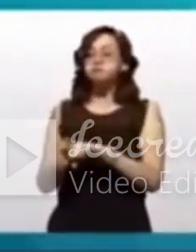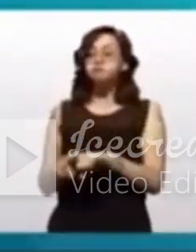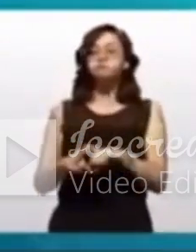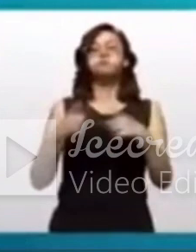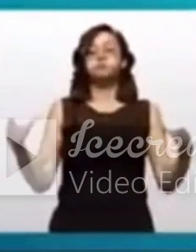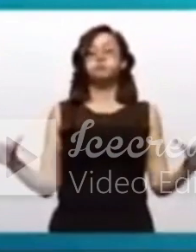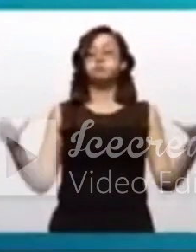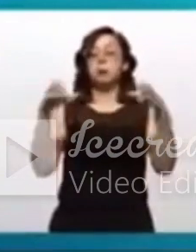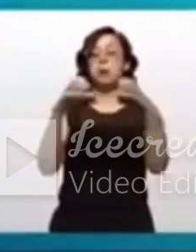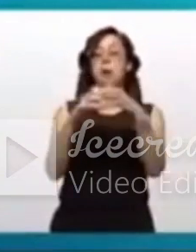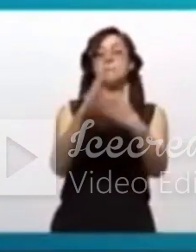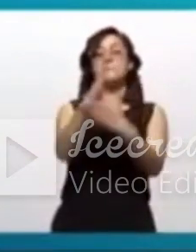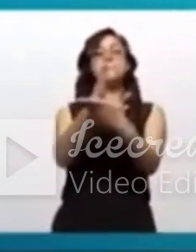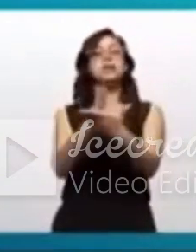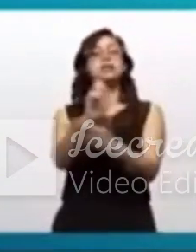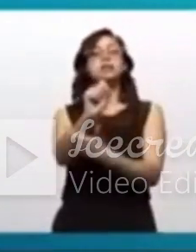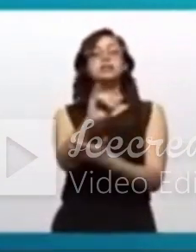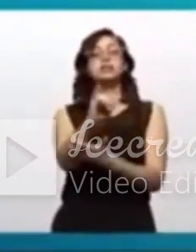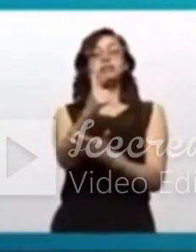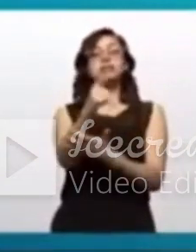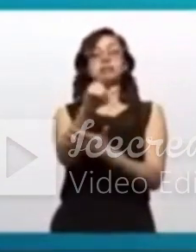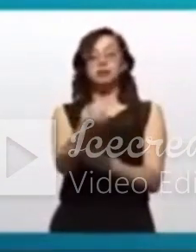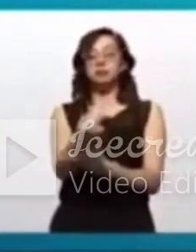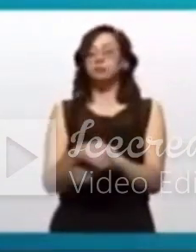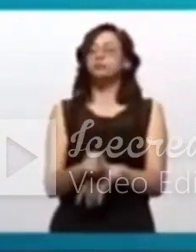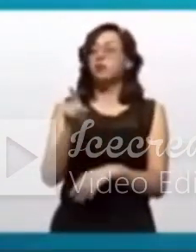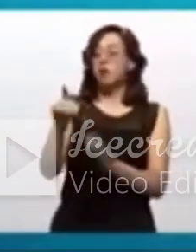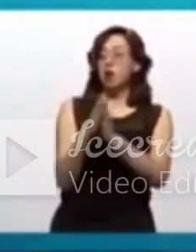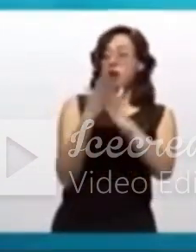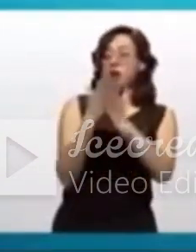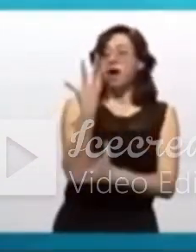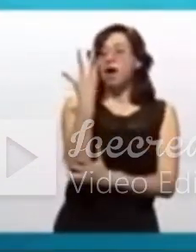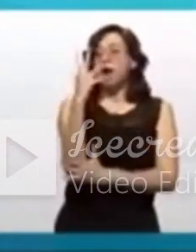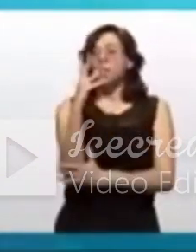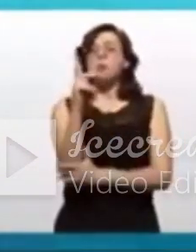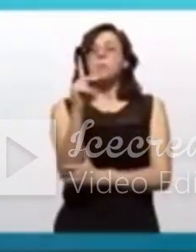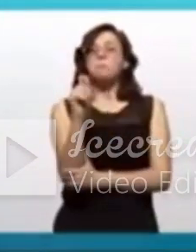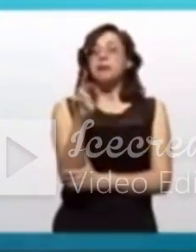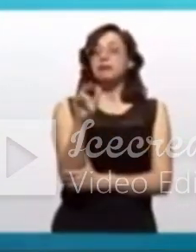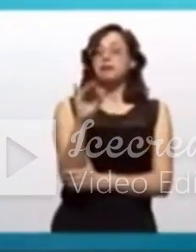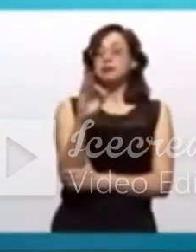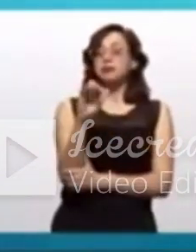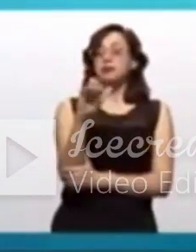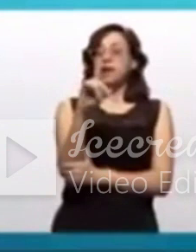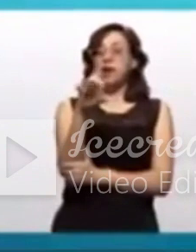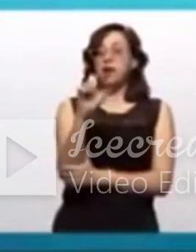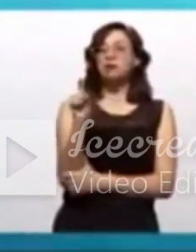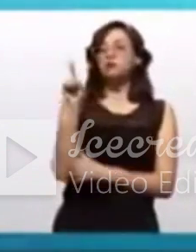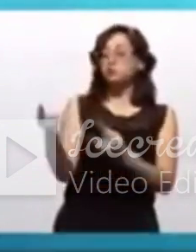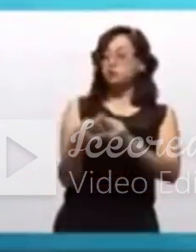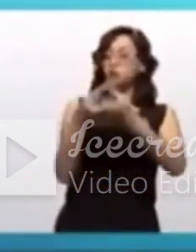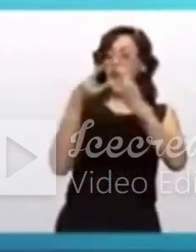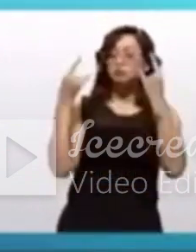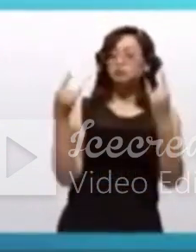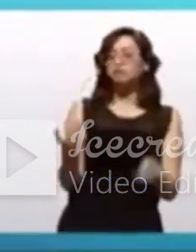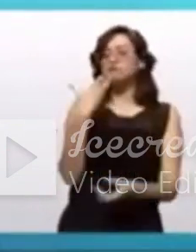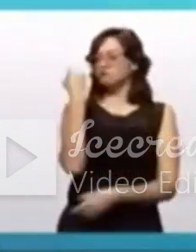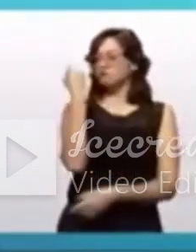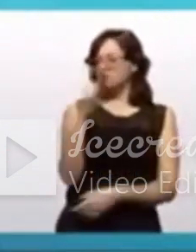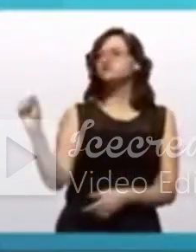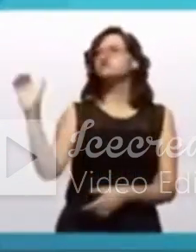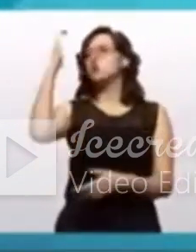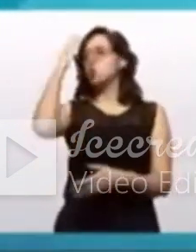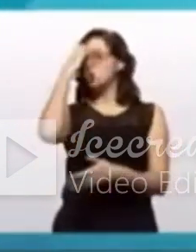medio siglo. Árboles Petrificados es la reafirmación de una cuentista con oficio, conocedora de sus temas y